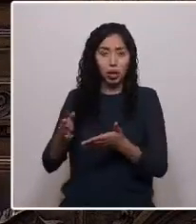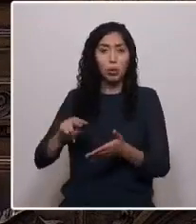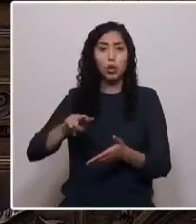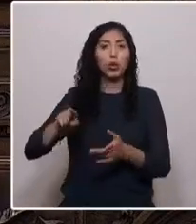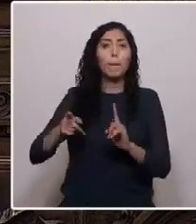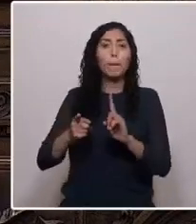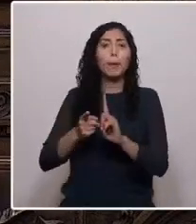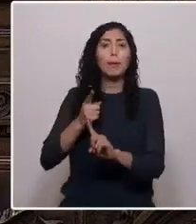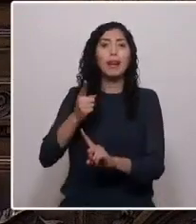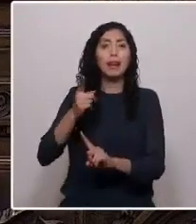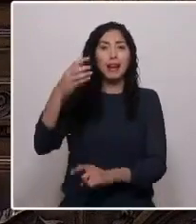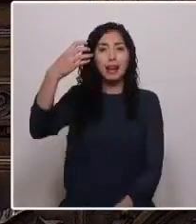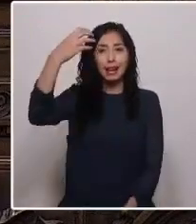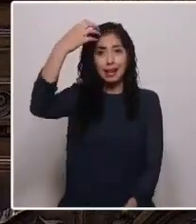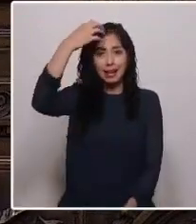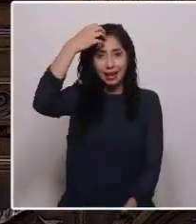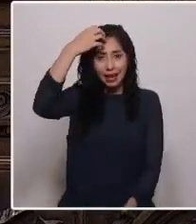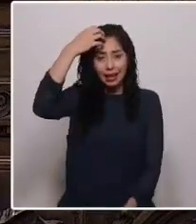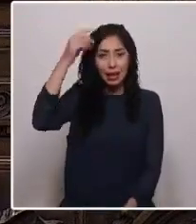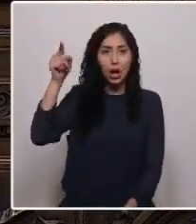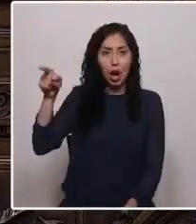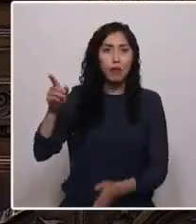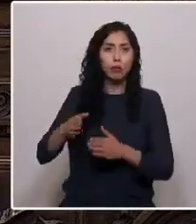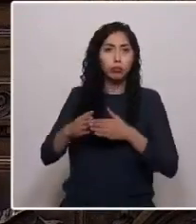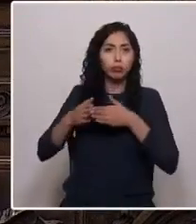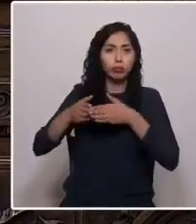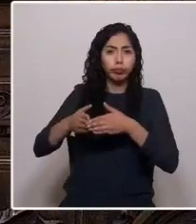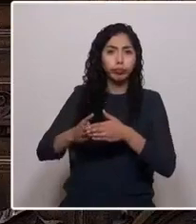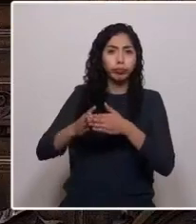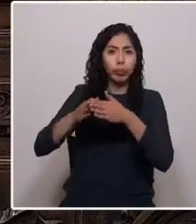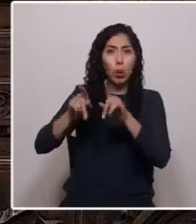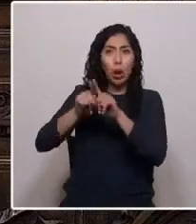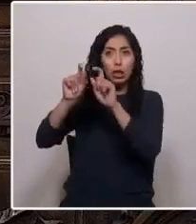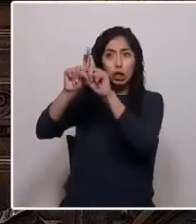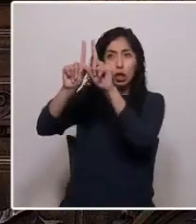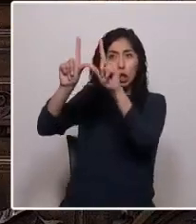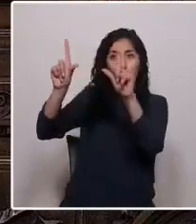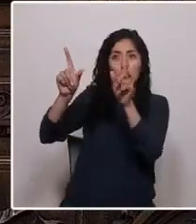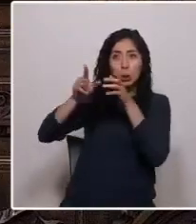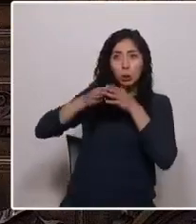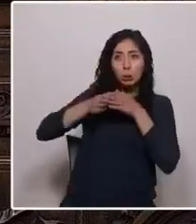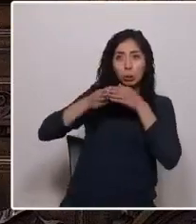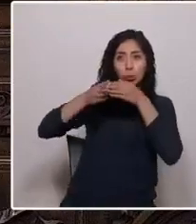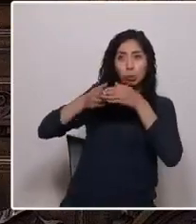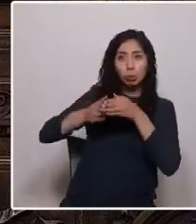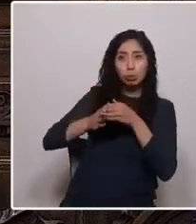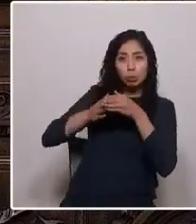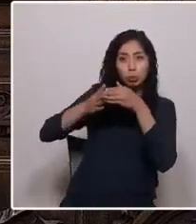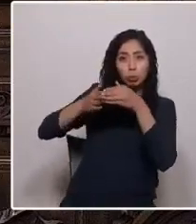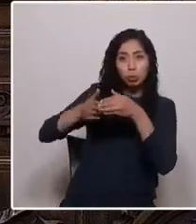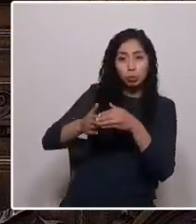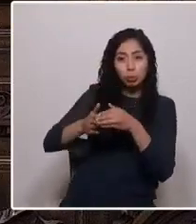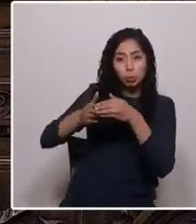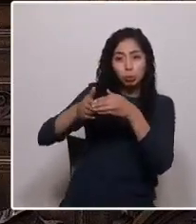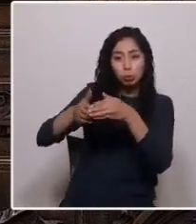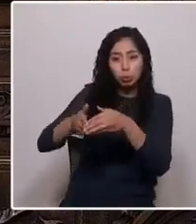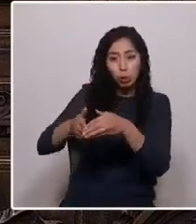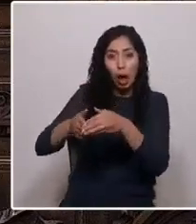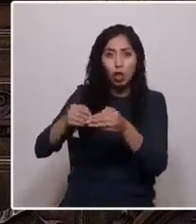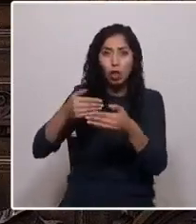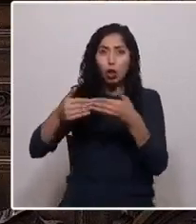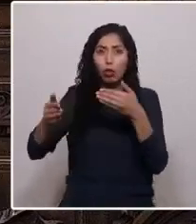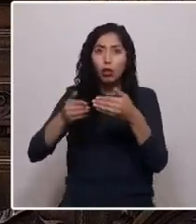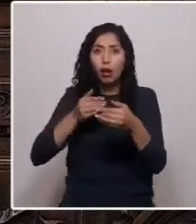se remontan a j1tua nuestro primer rey que desde giba navego en dirección al sol naciente hasta avistar